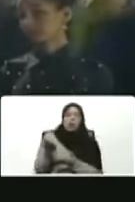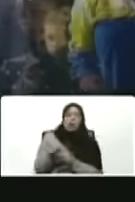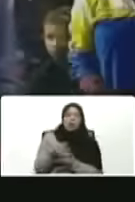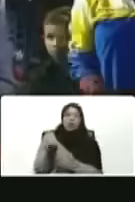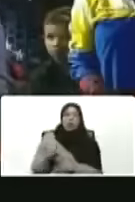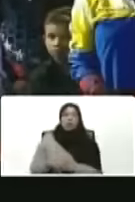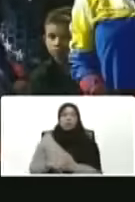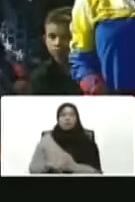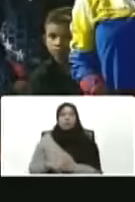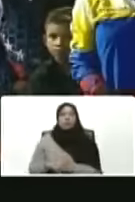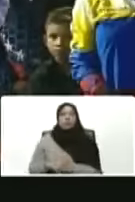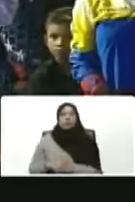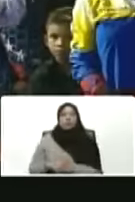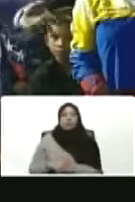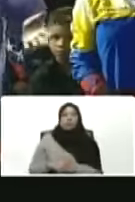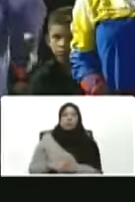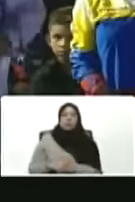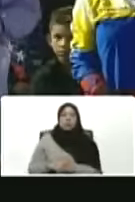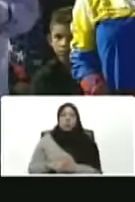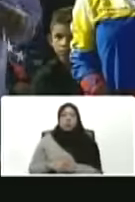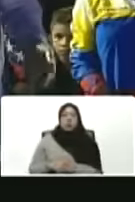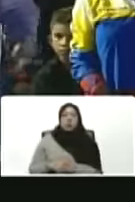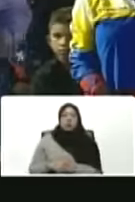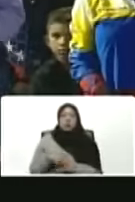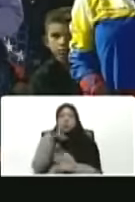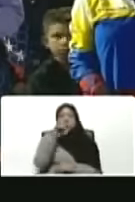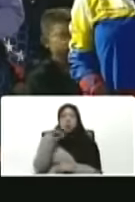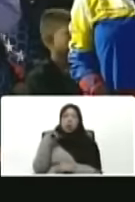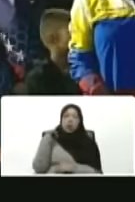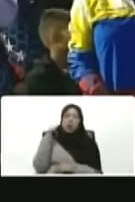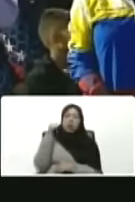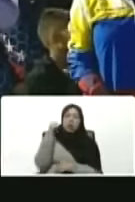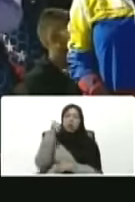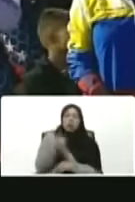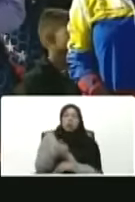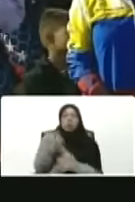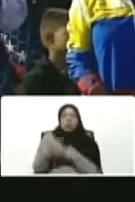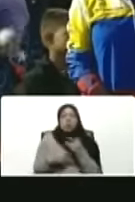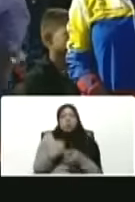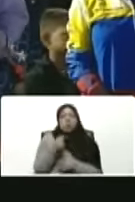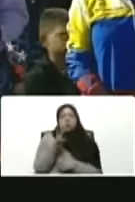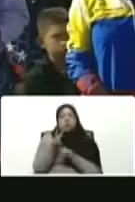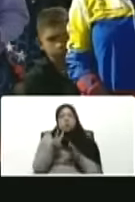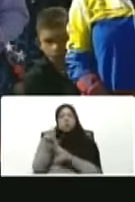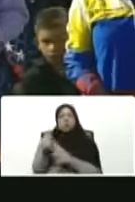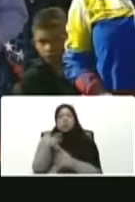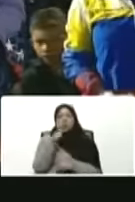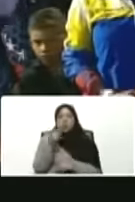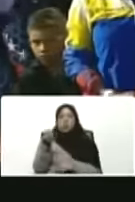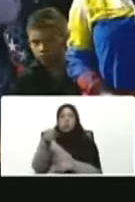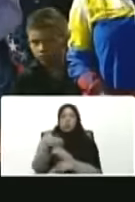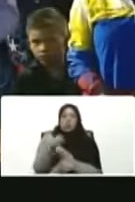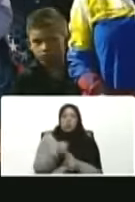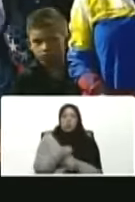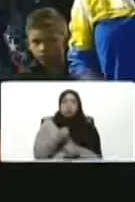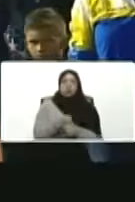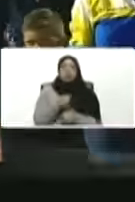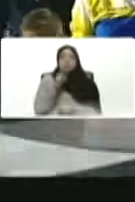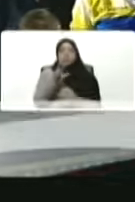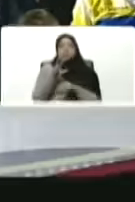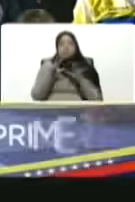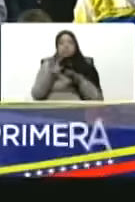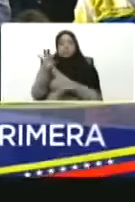canciones. Y pasaron los años y las luchas, y vino el 27 de febrero, 89,